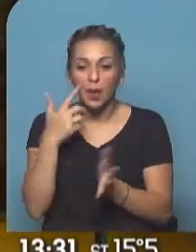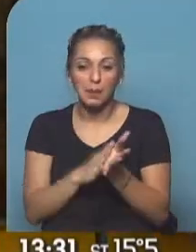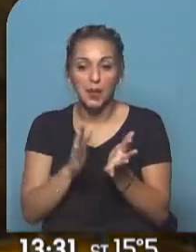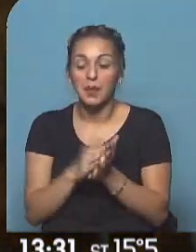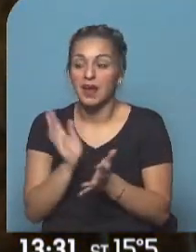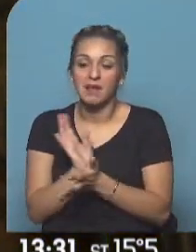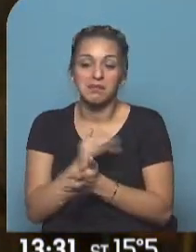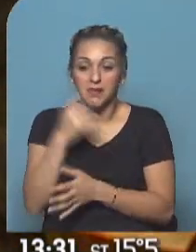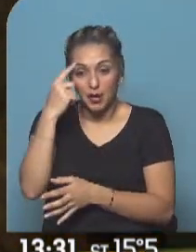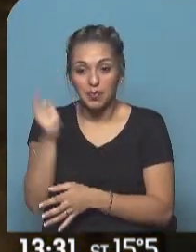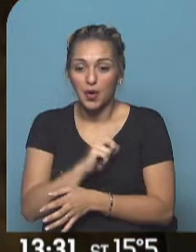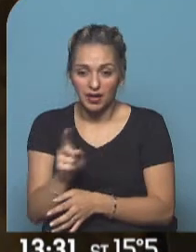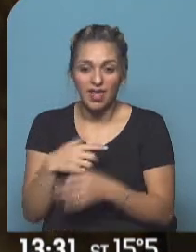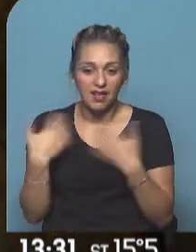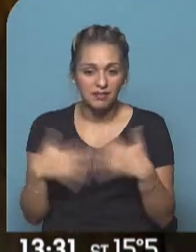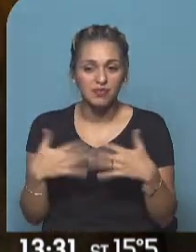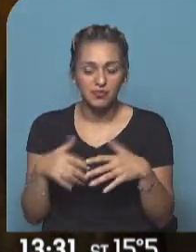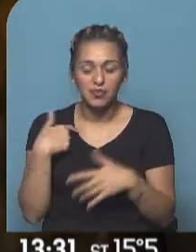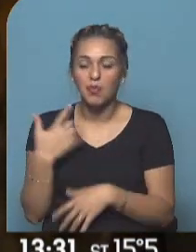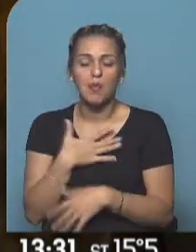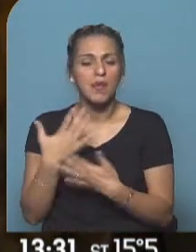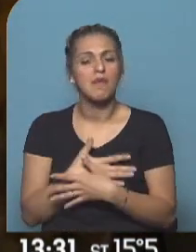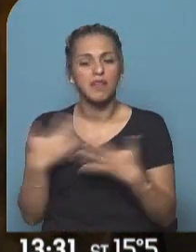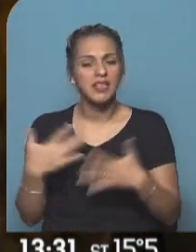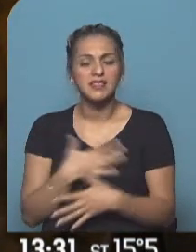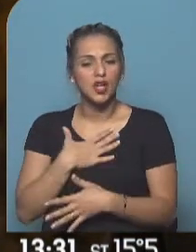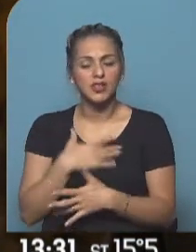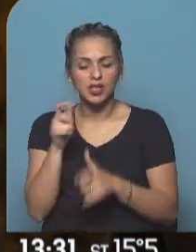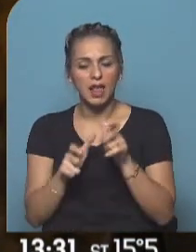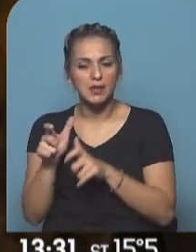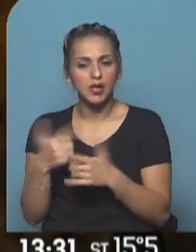podía creer y estamos muy contentos de que la gente lo pueda probar en BADA.